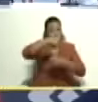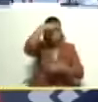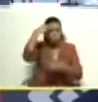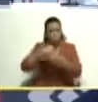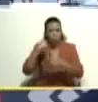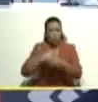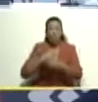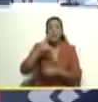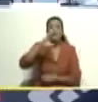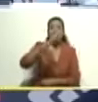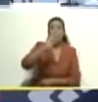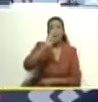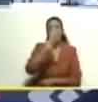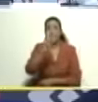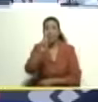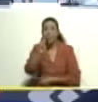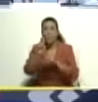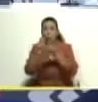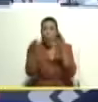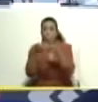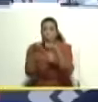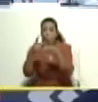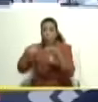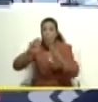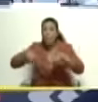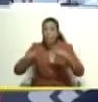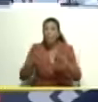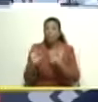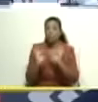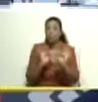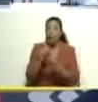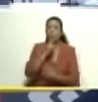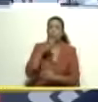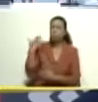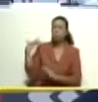con los CPT, con un nuevo modelo de gestión